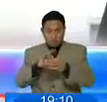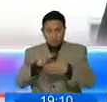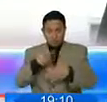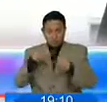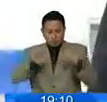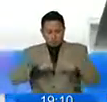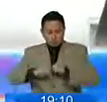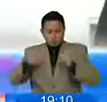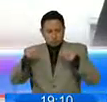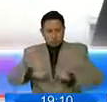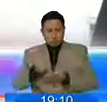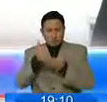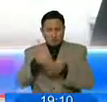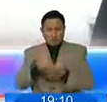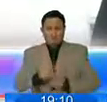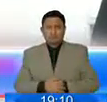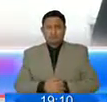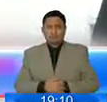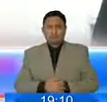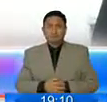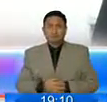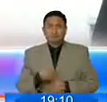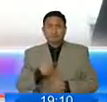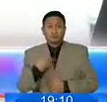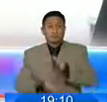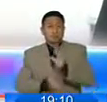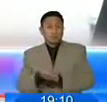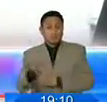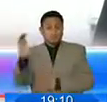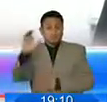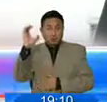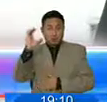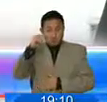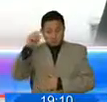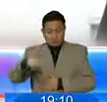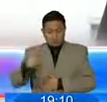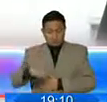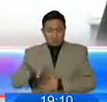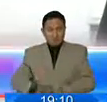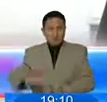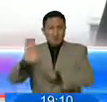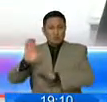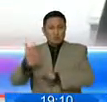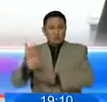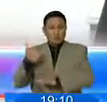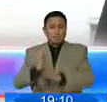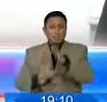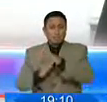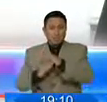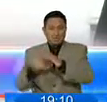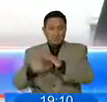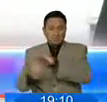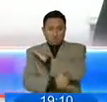Colombia a cumplir un compromiso con la paz de mi